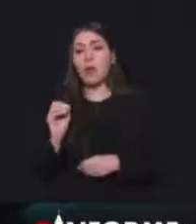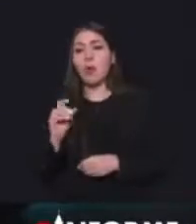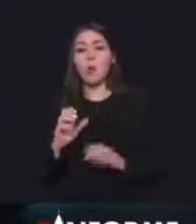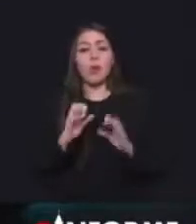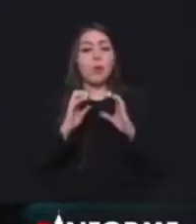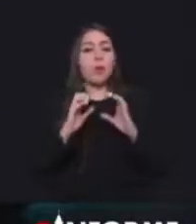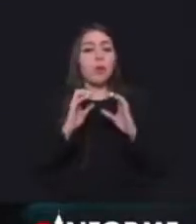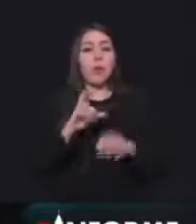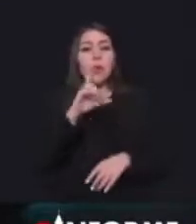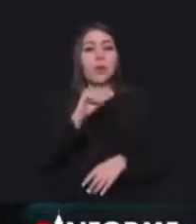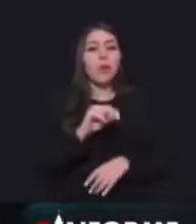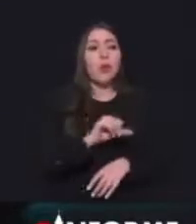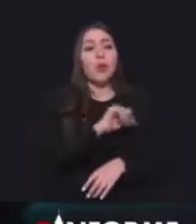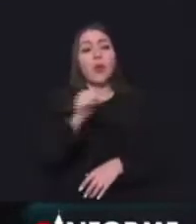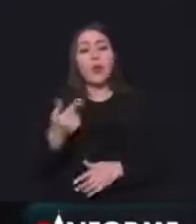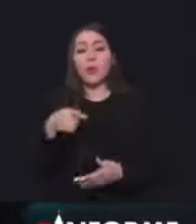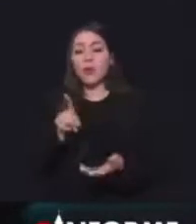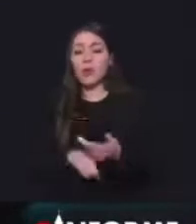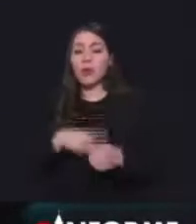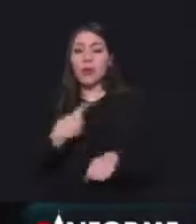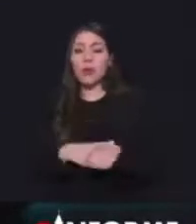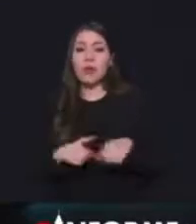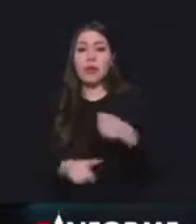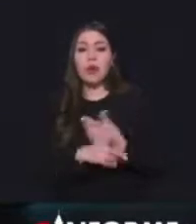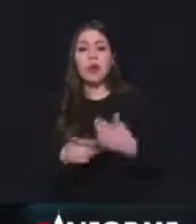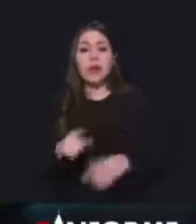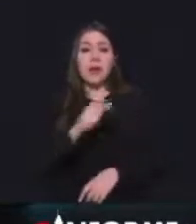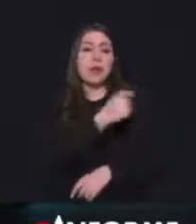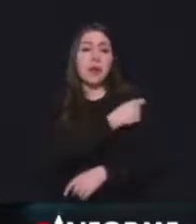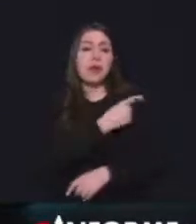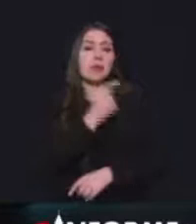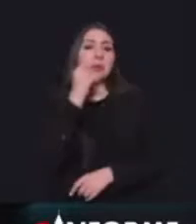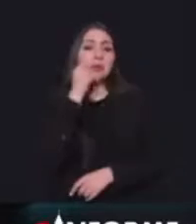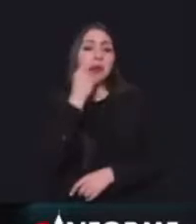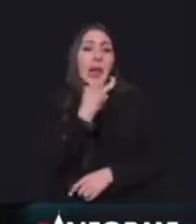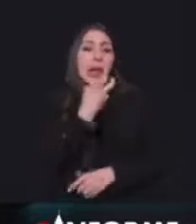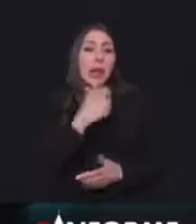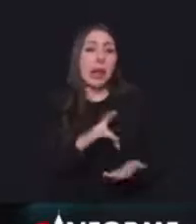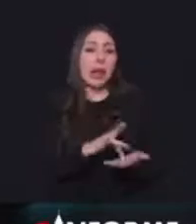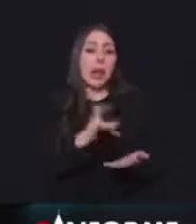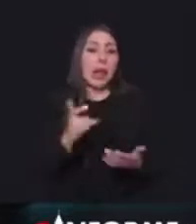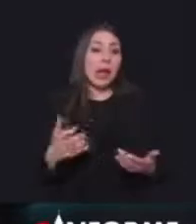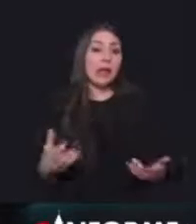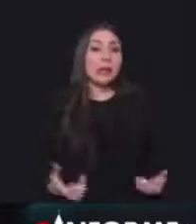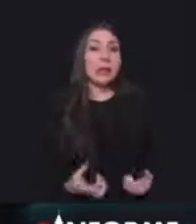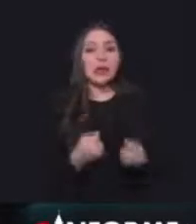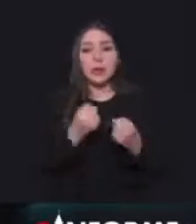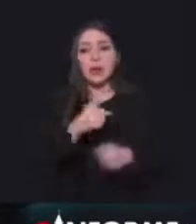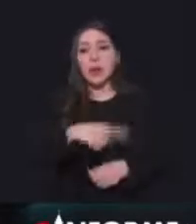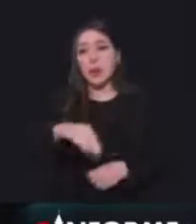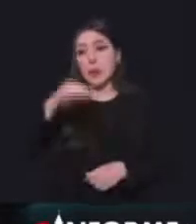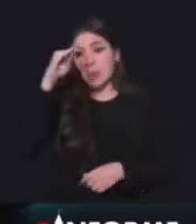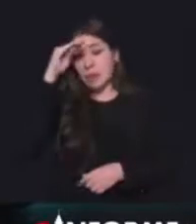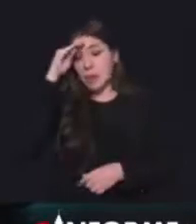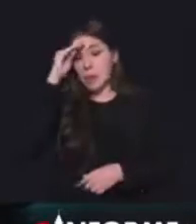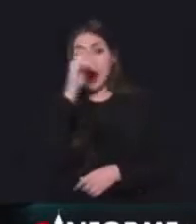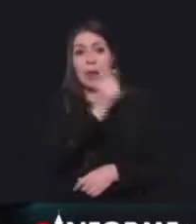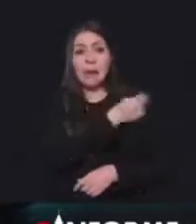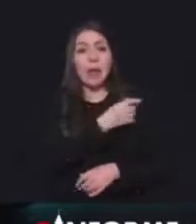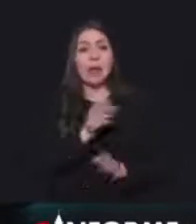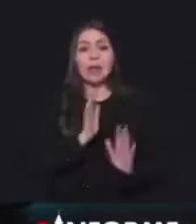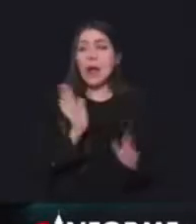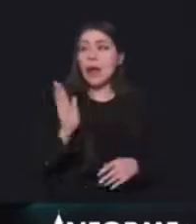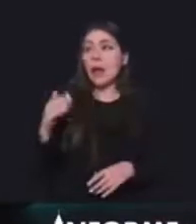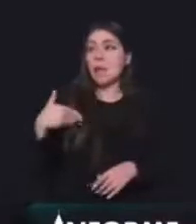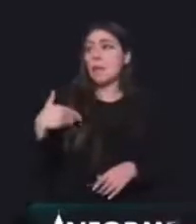si tienes algún otro problema, pues no importa que tengas la vacuna, ¿no? No te va a salvar tampoco. Tampoco hay que pensar en que son el milagro que nos